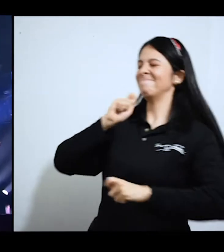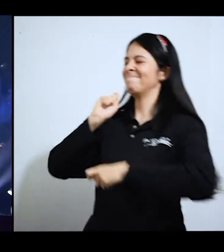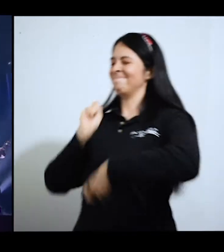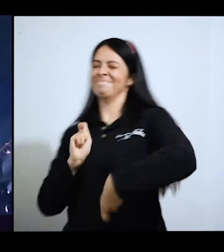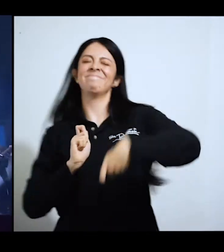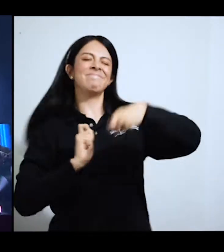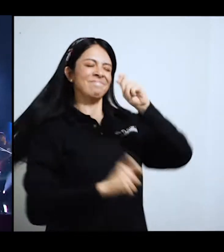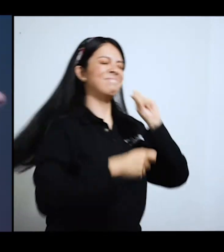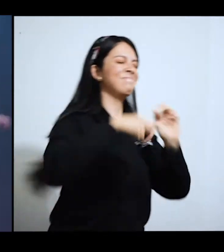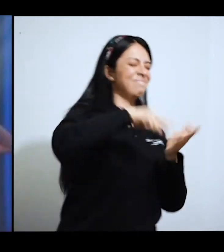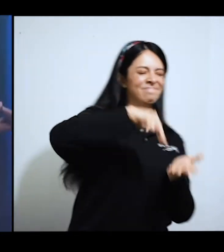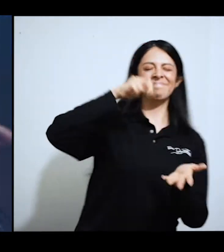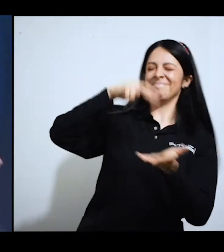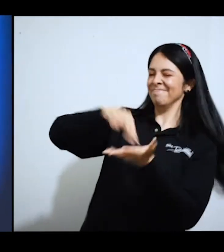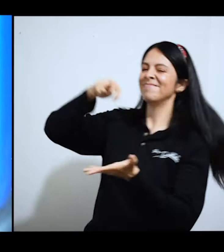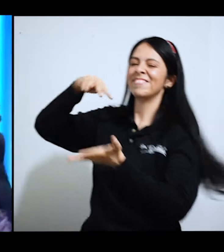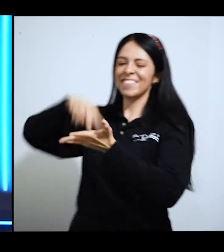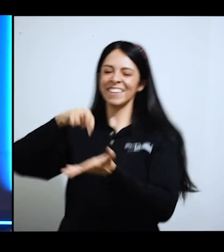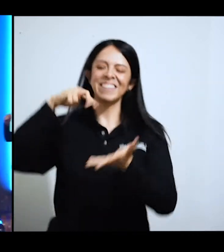Profetizar.